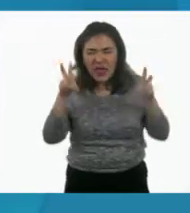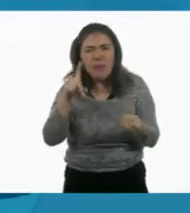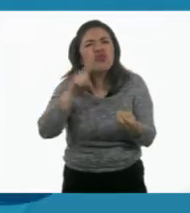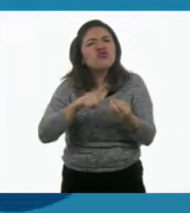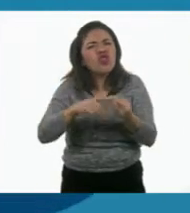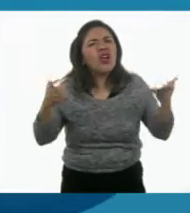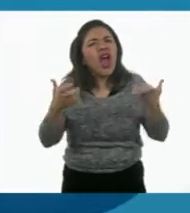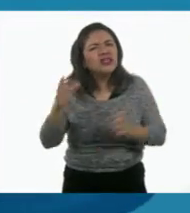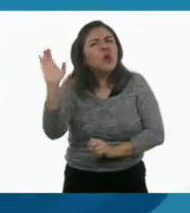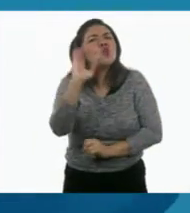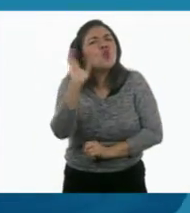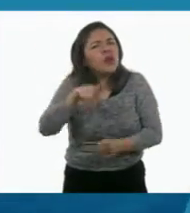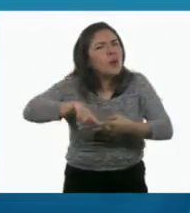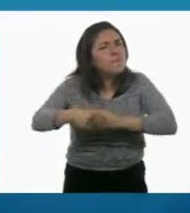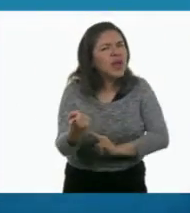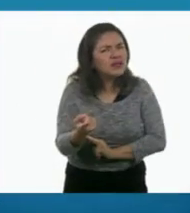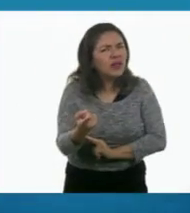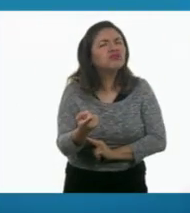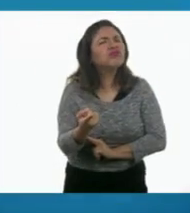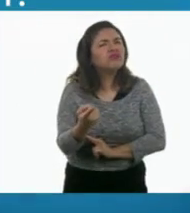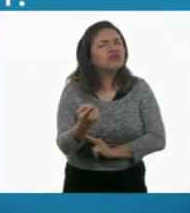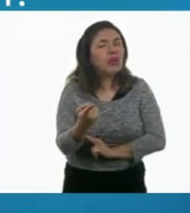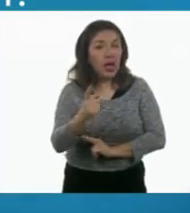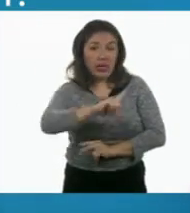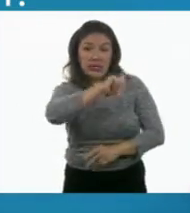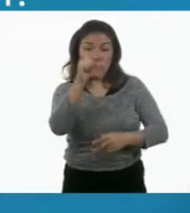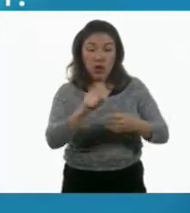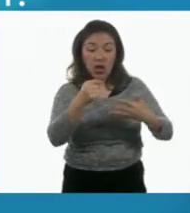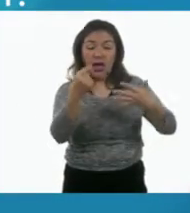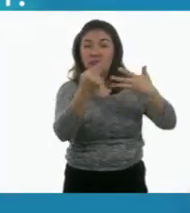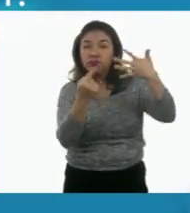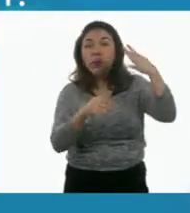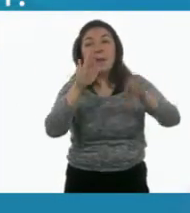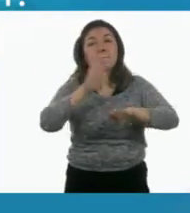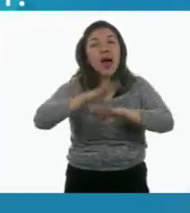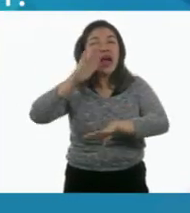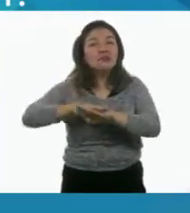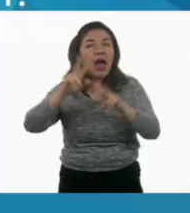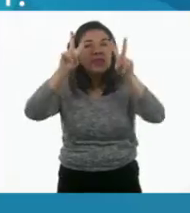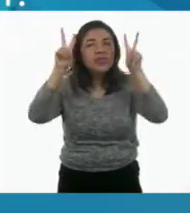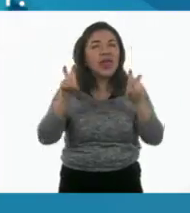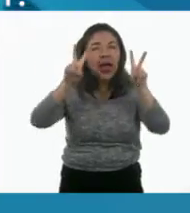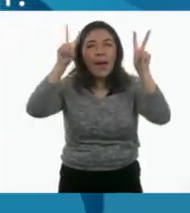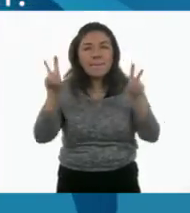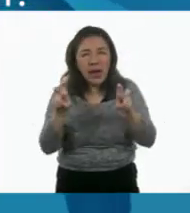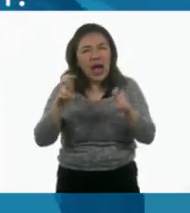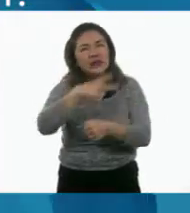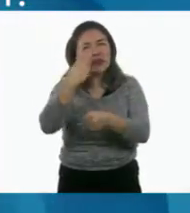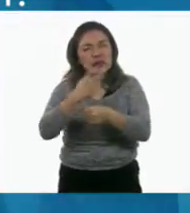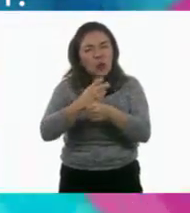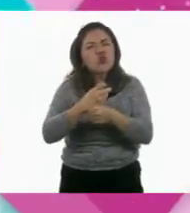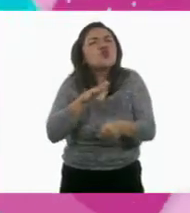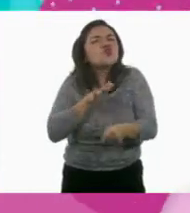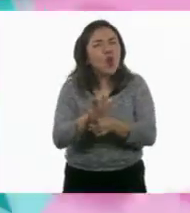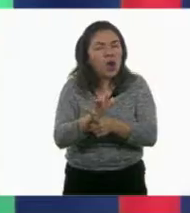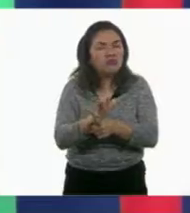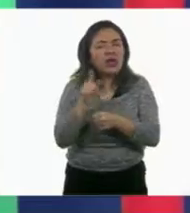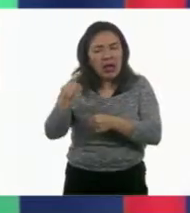tema? ¿Cuáles son los temas secundarios del texto? ¿Y cuál es la conclusión del